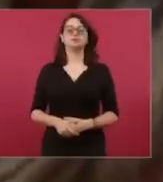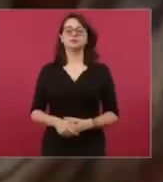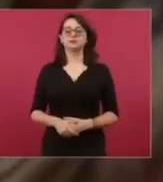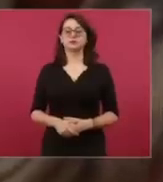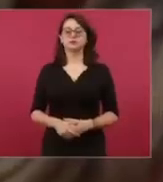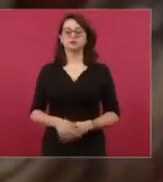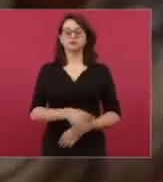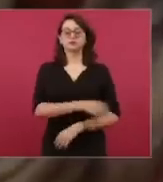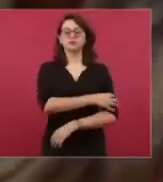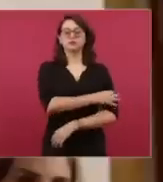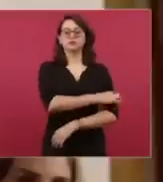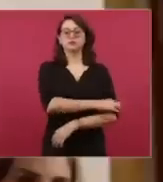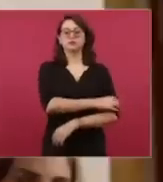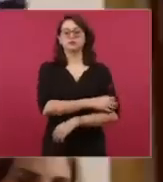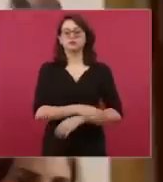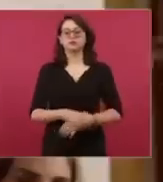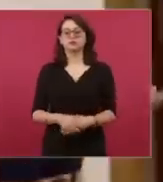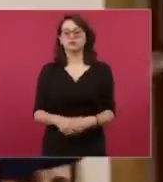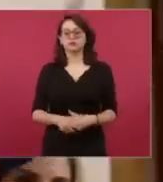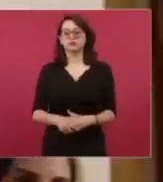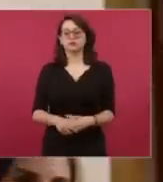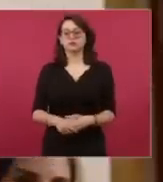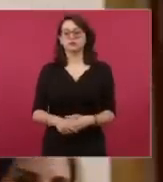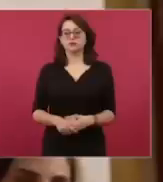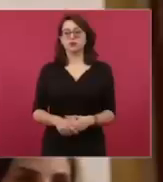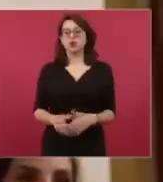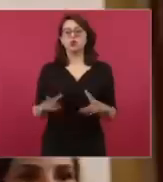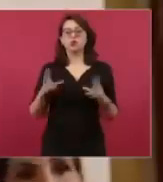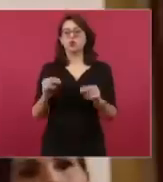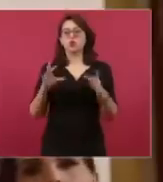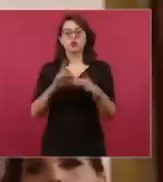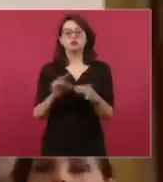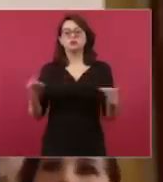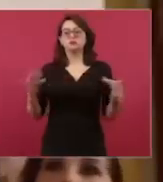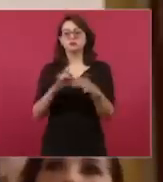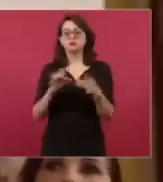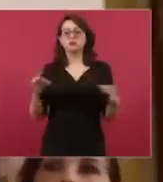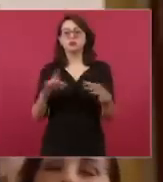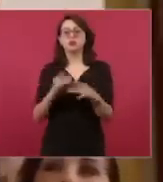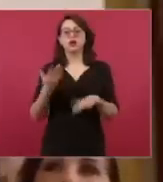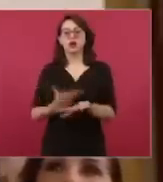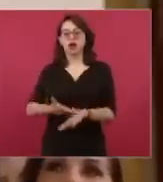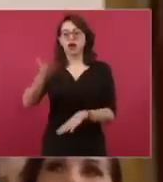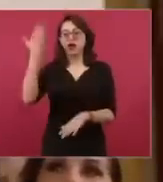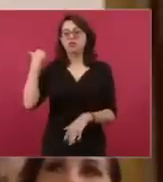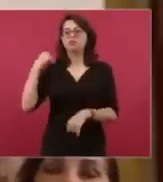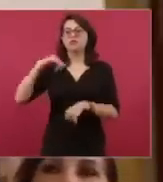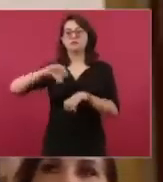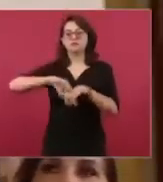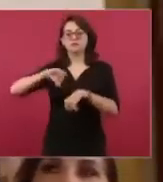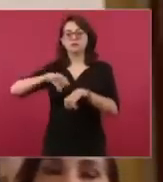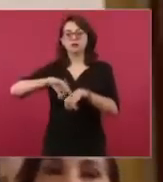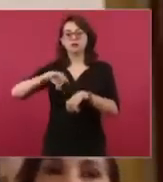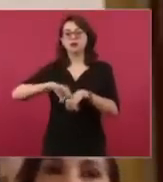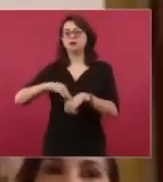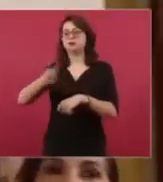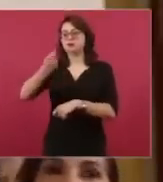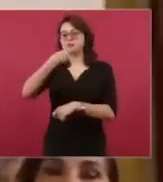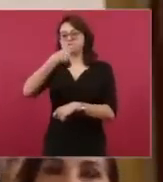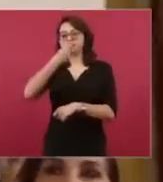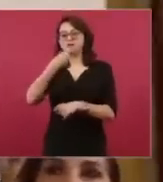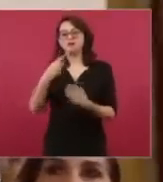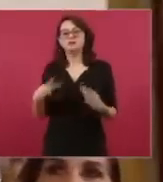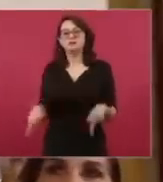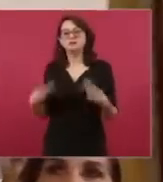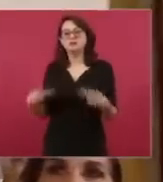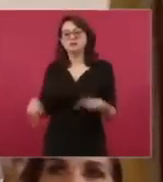un análisis de quiénes eran los que vendían las medicinas